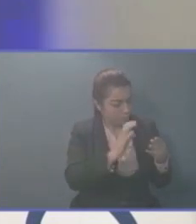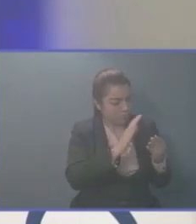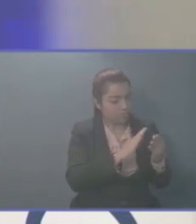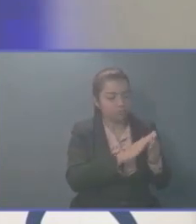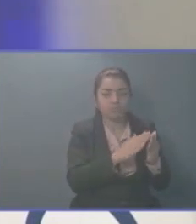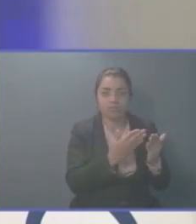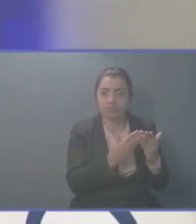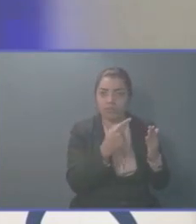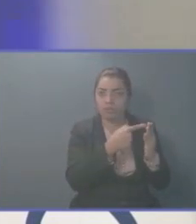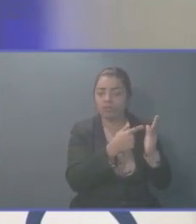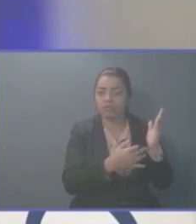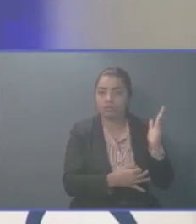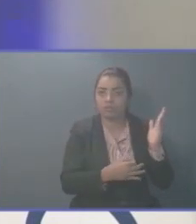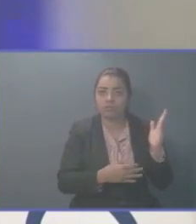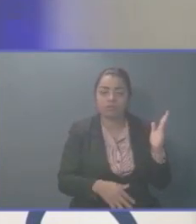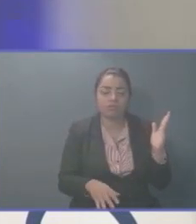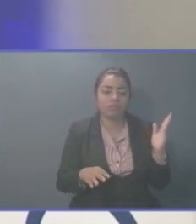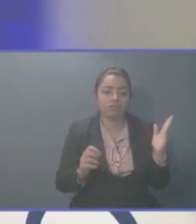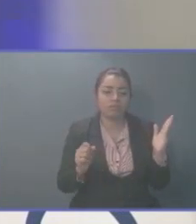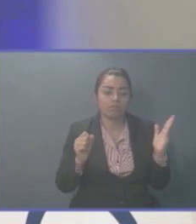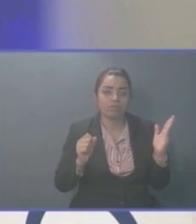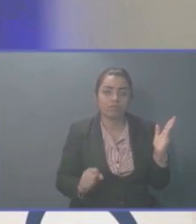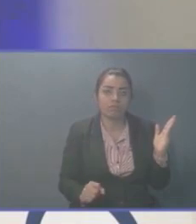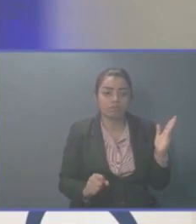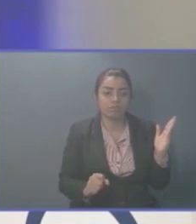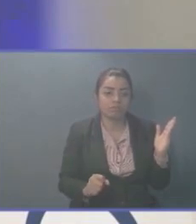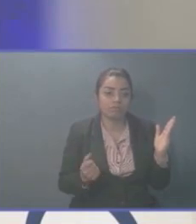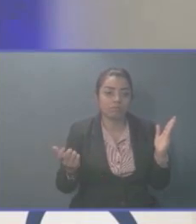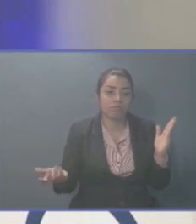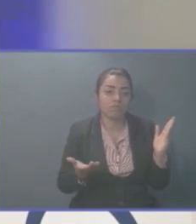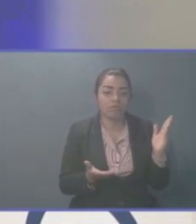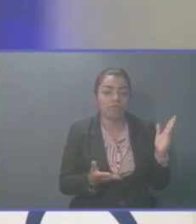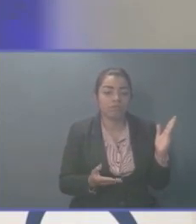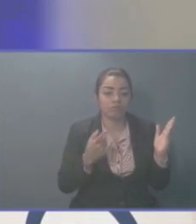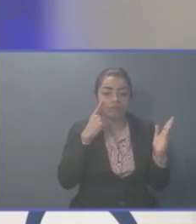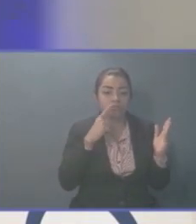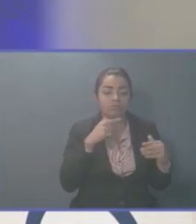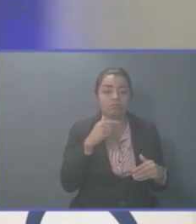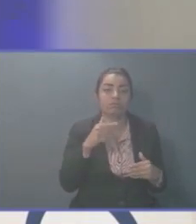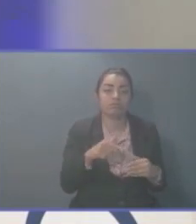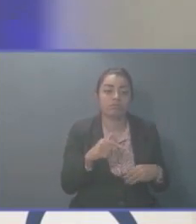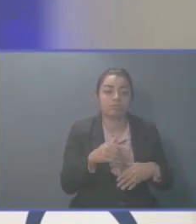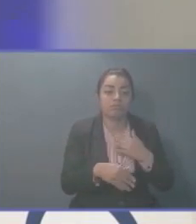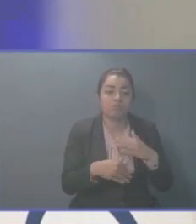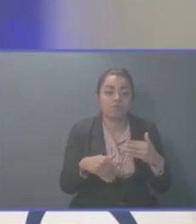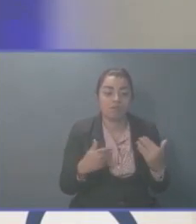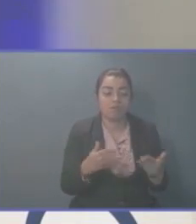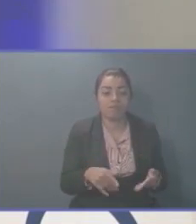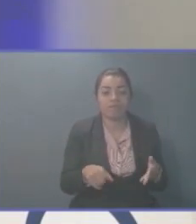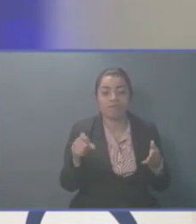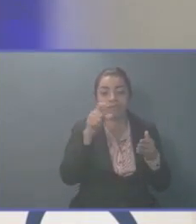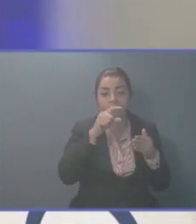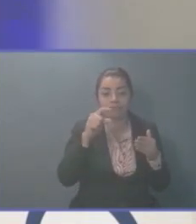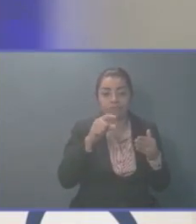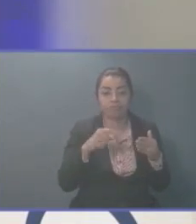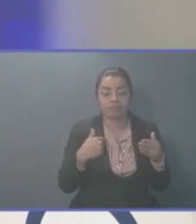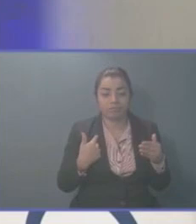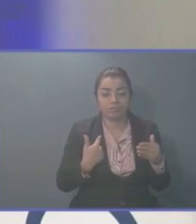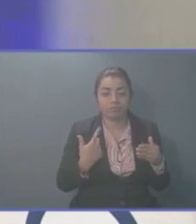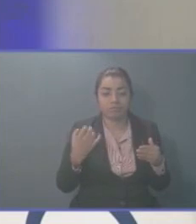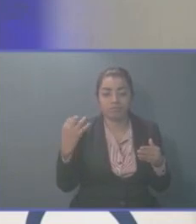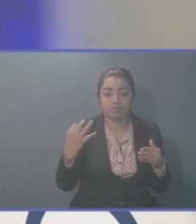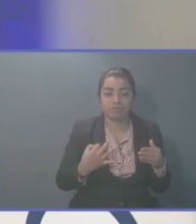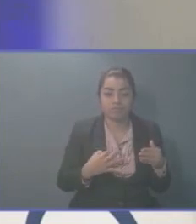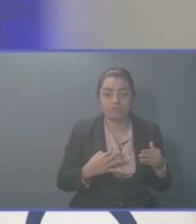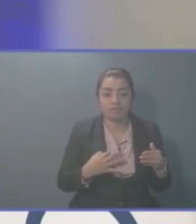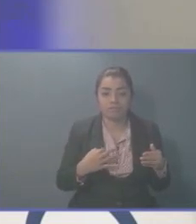cuando asumimos pues estos cargos, ¿verdad?, estos espacios en la función pública, tenemos que ceñirnos a